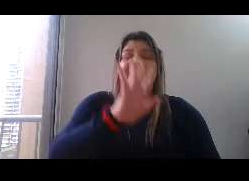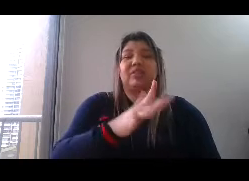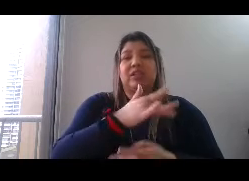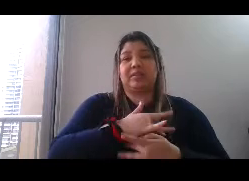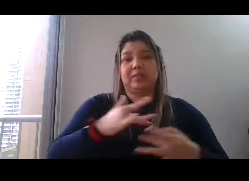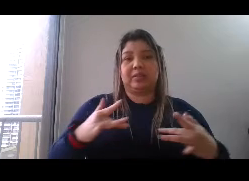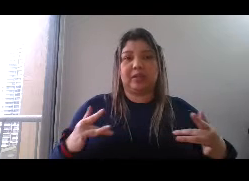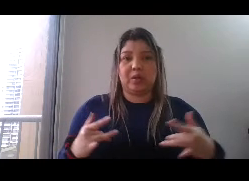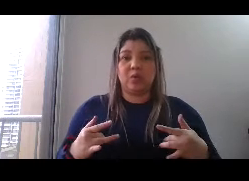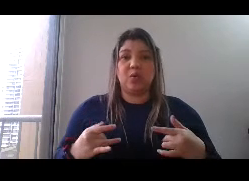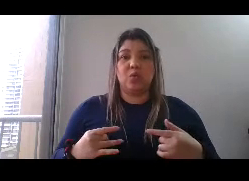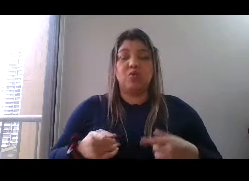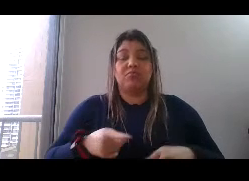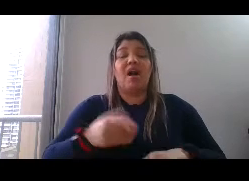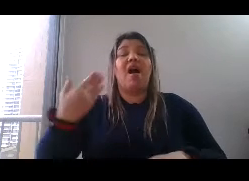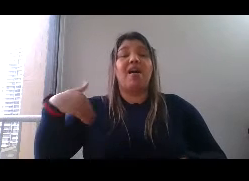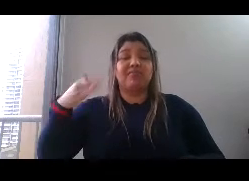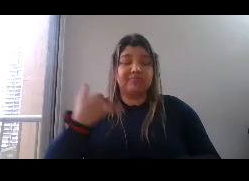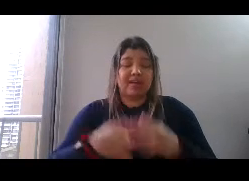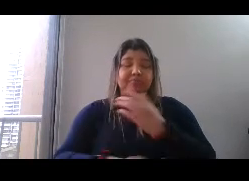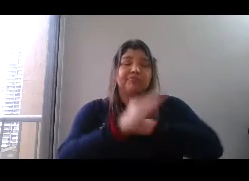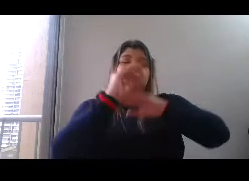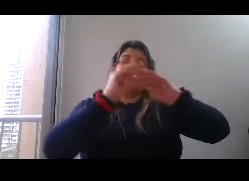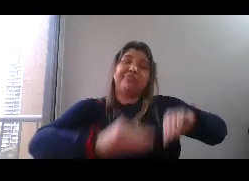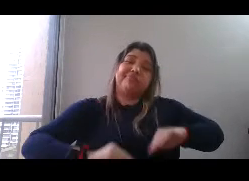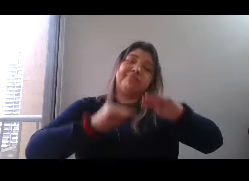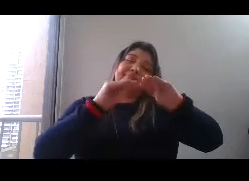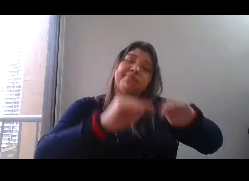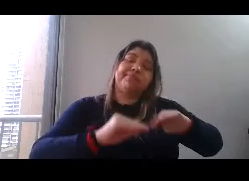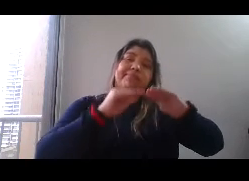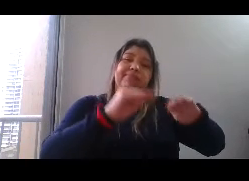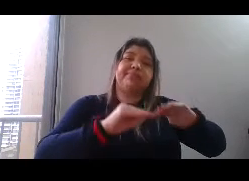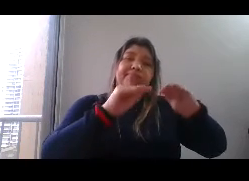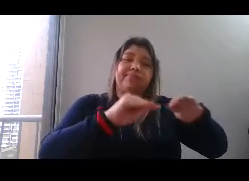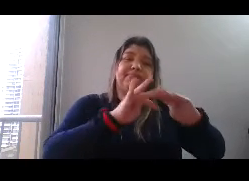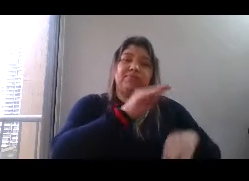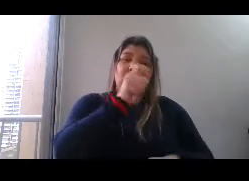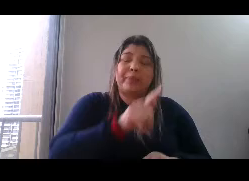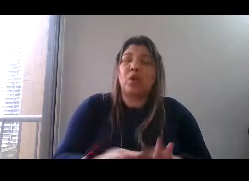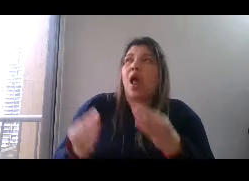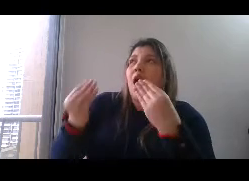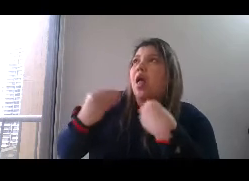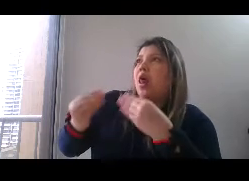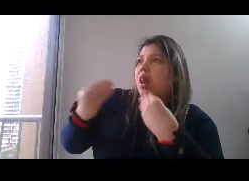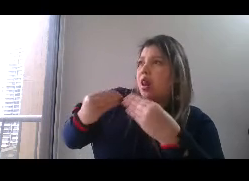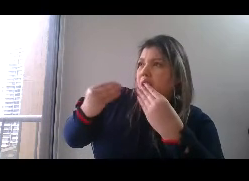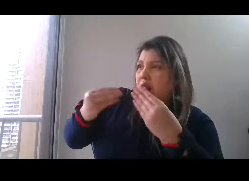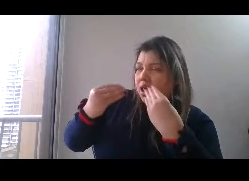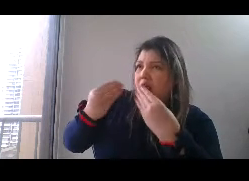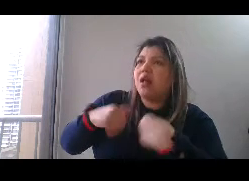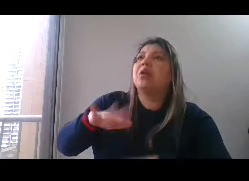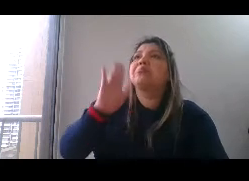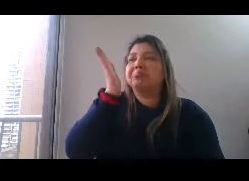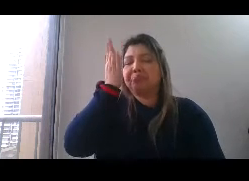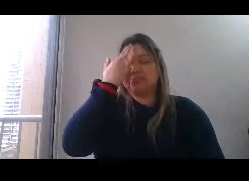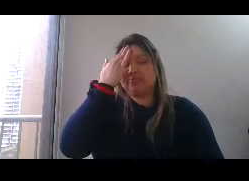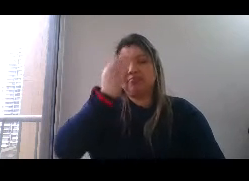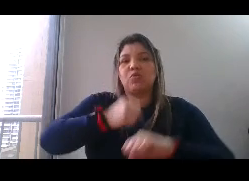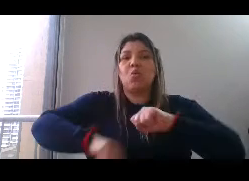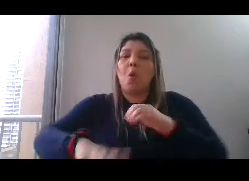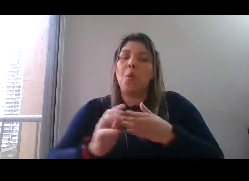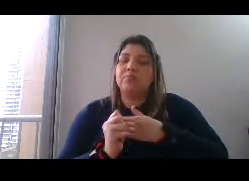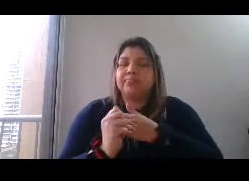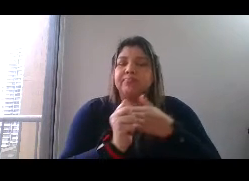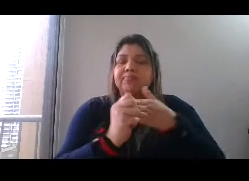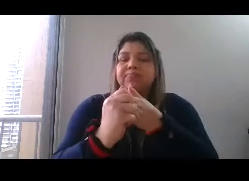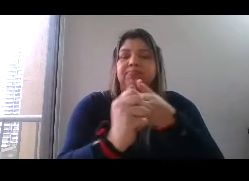le haga capacitación, le haga apego a estas guías y protocolos a